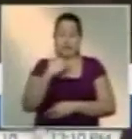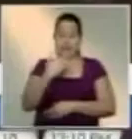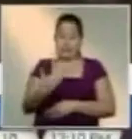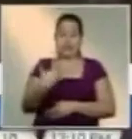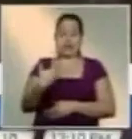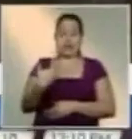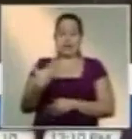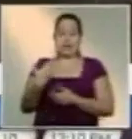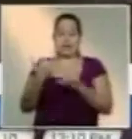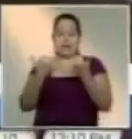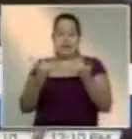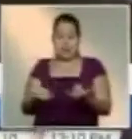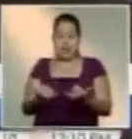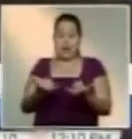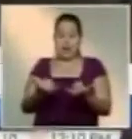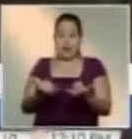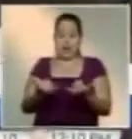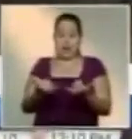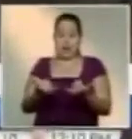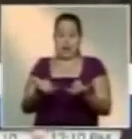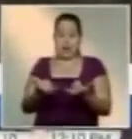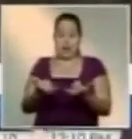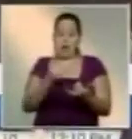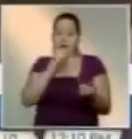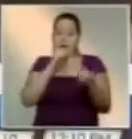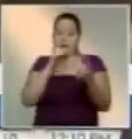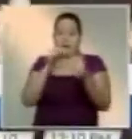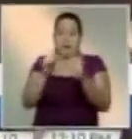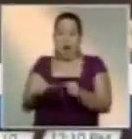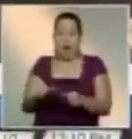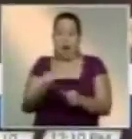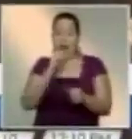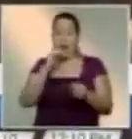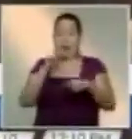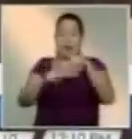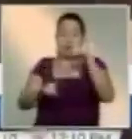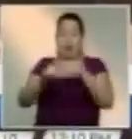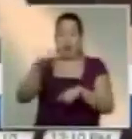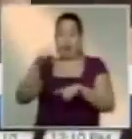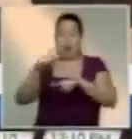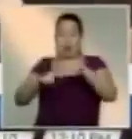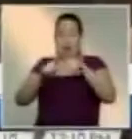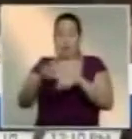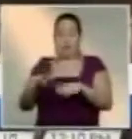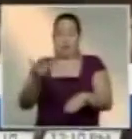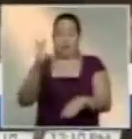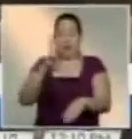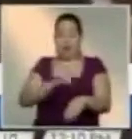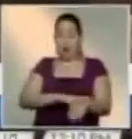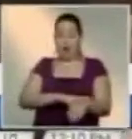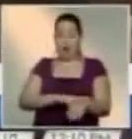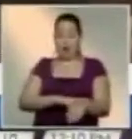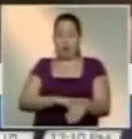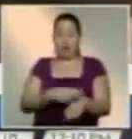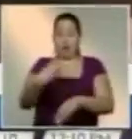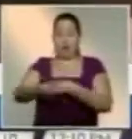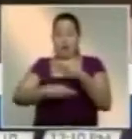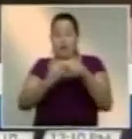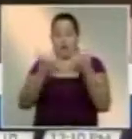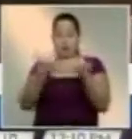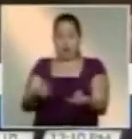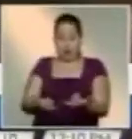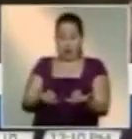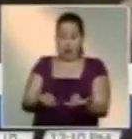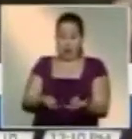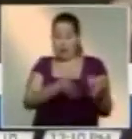para parar de estar, de ser afectados por una tragedia que pudiera ser peor que las que han ocurrido ahora